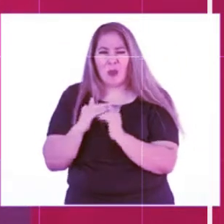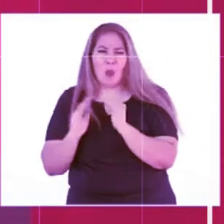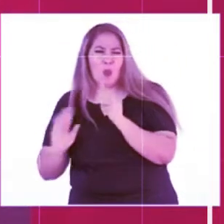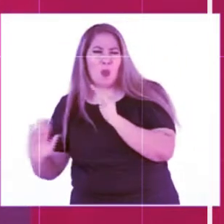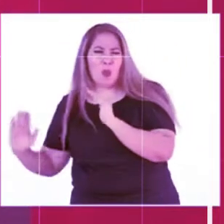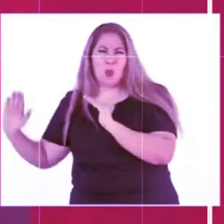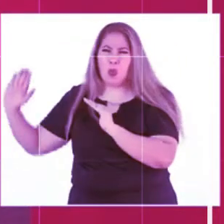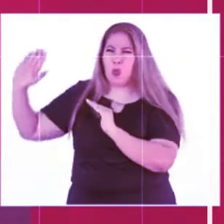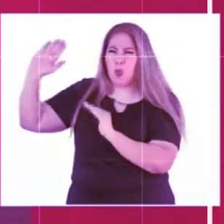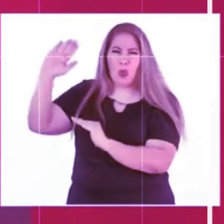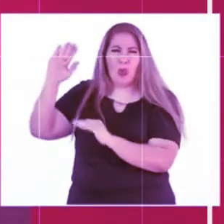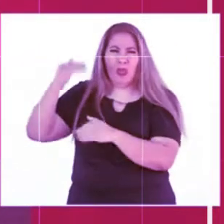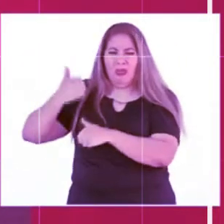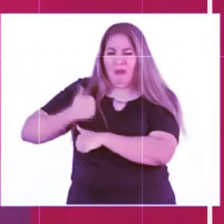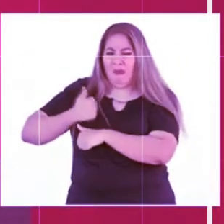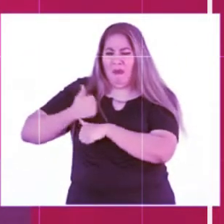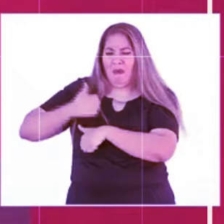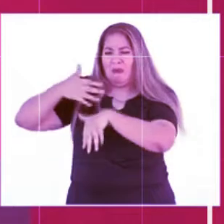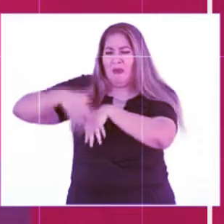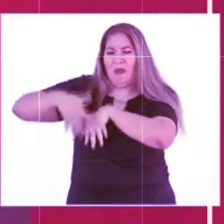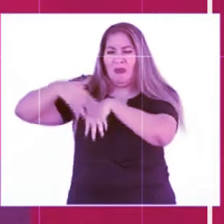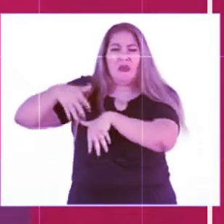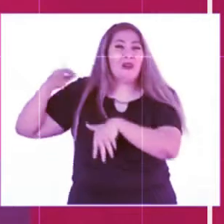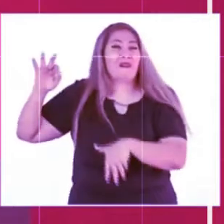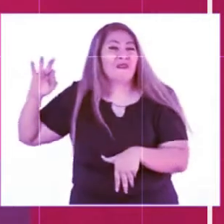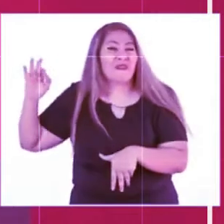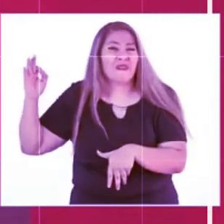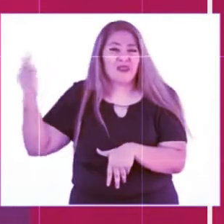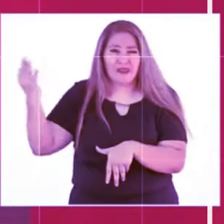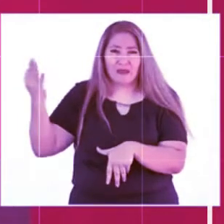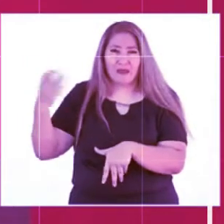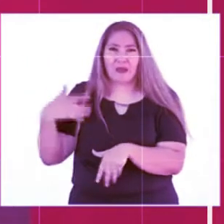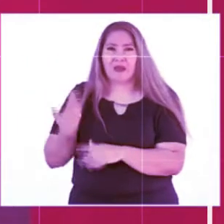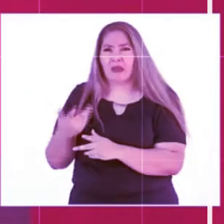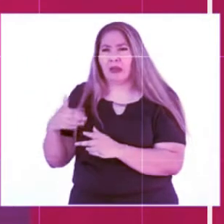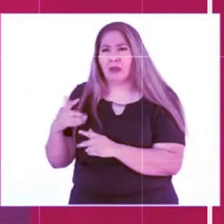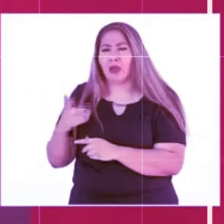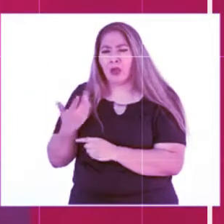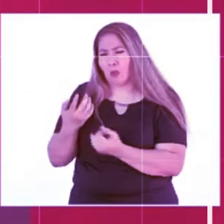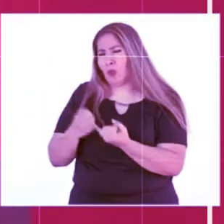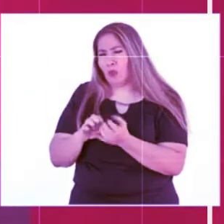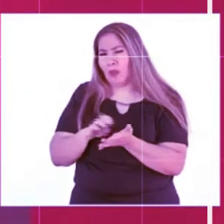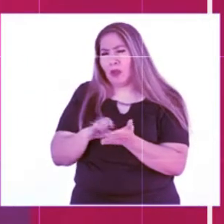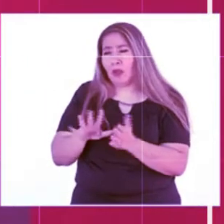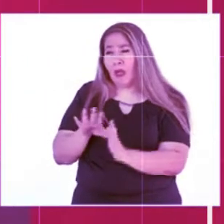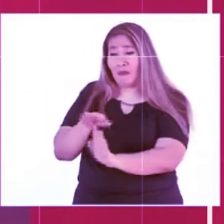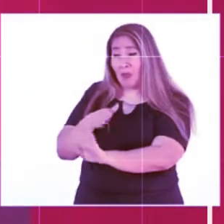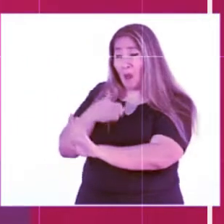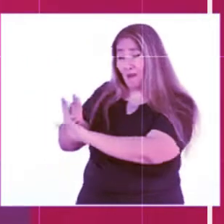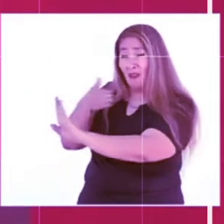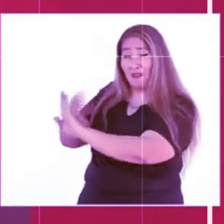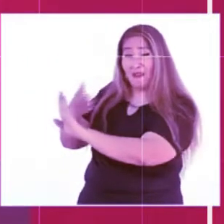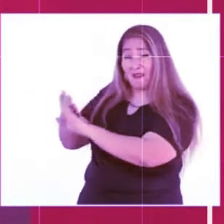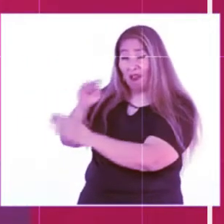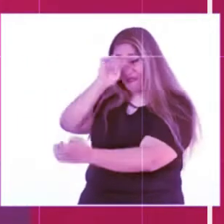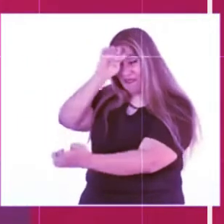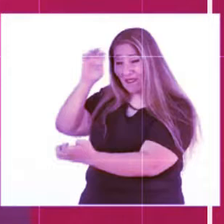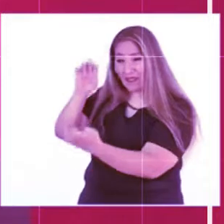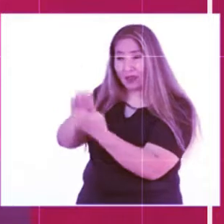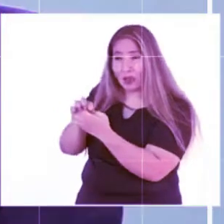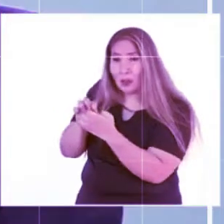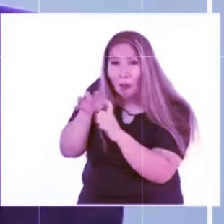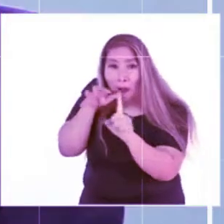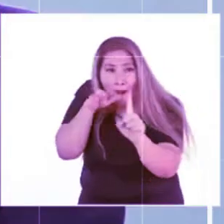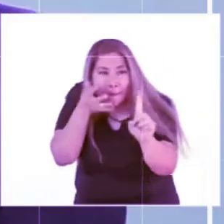del Ejército Federal. No solo enfrentaron al enemigo, sino que lo